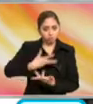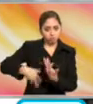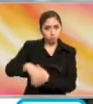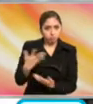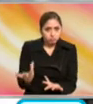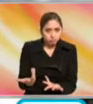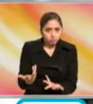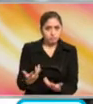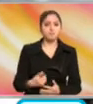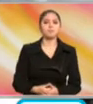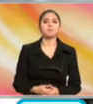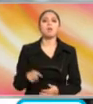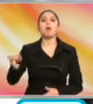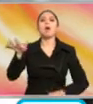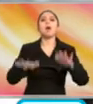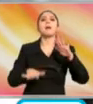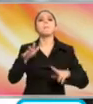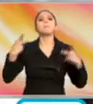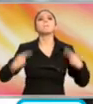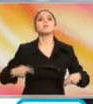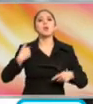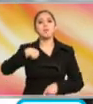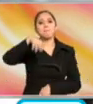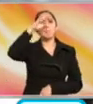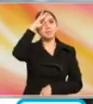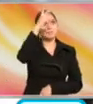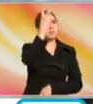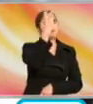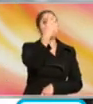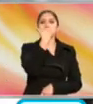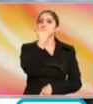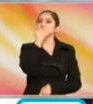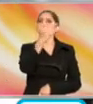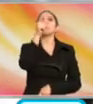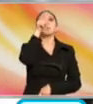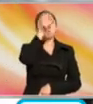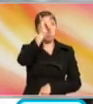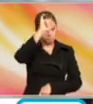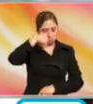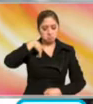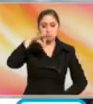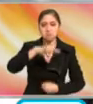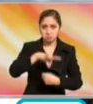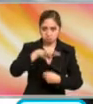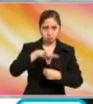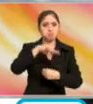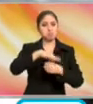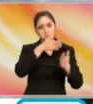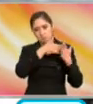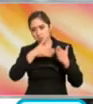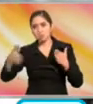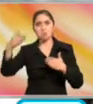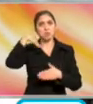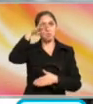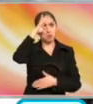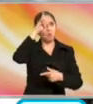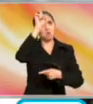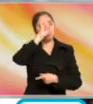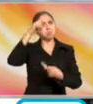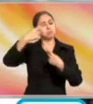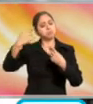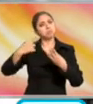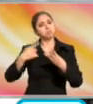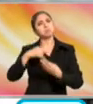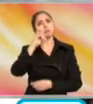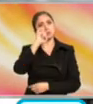este es el bueno y voy a votar por este porque me convenció en época electoral, ¿no? Y el día de